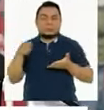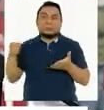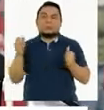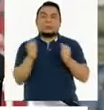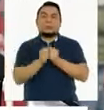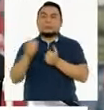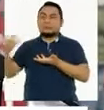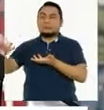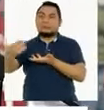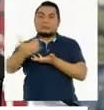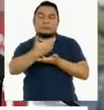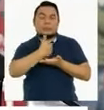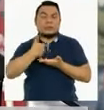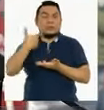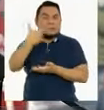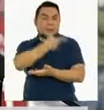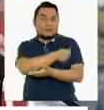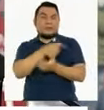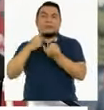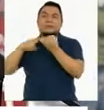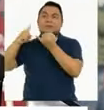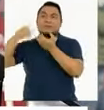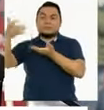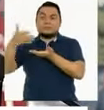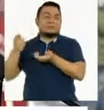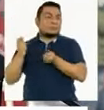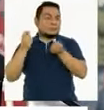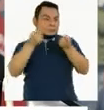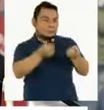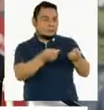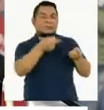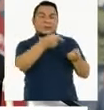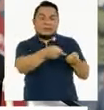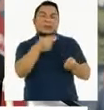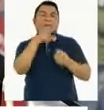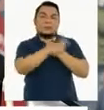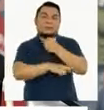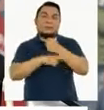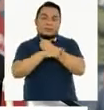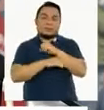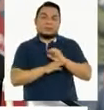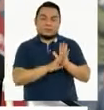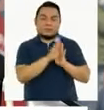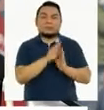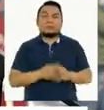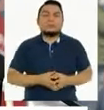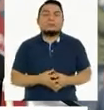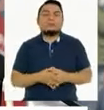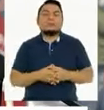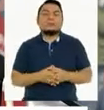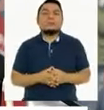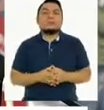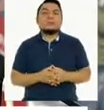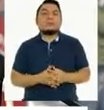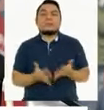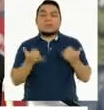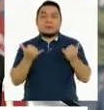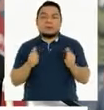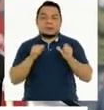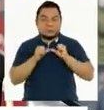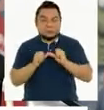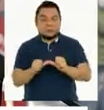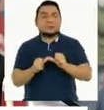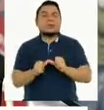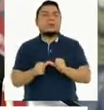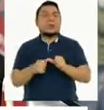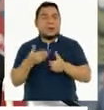junta vacunas de diferentes proveedores y las entrega a los países en desarrollo. Seguimos avanzando